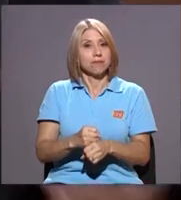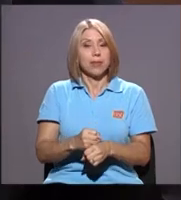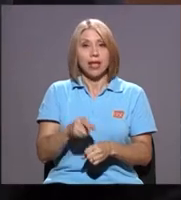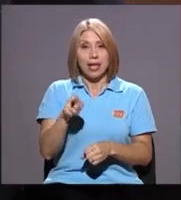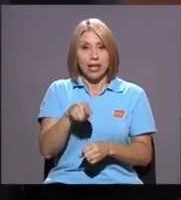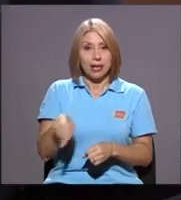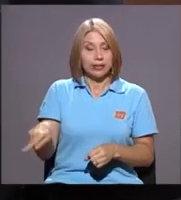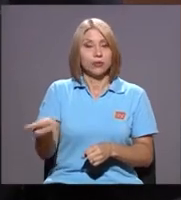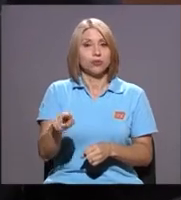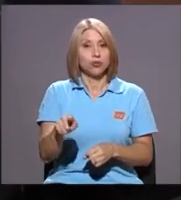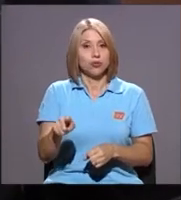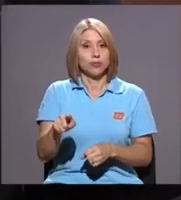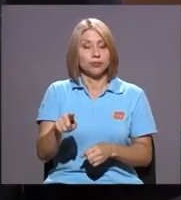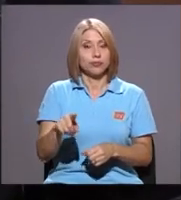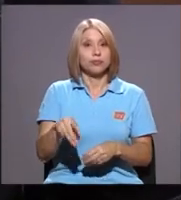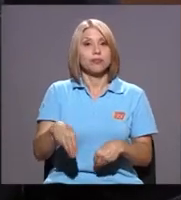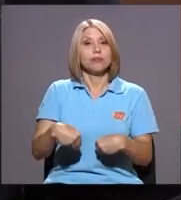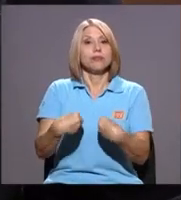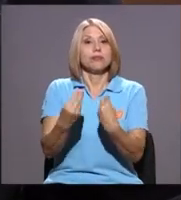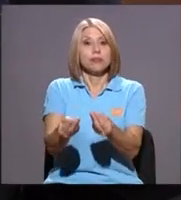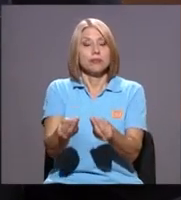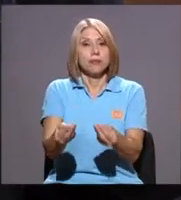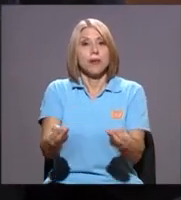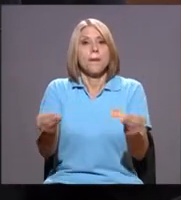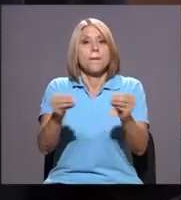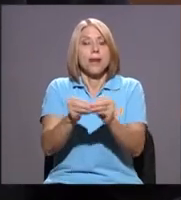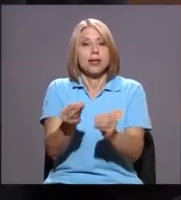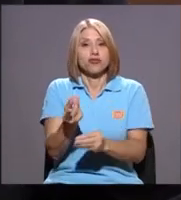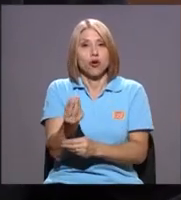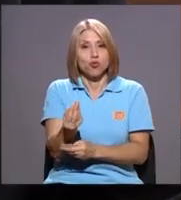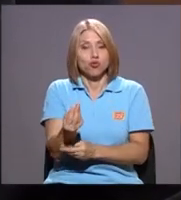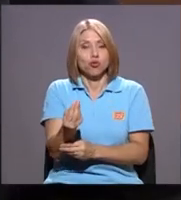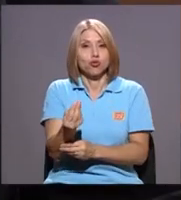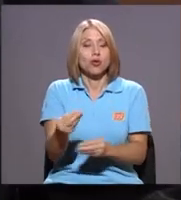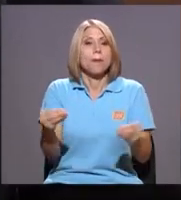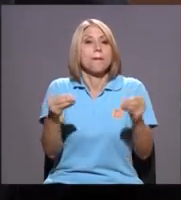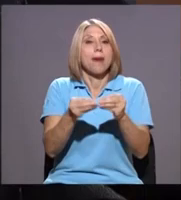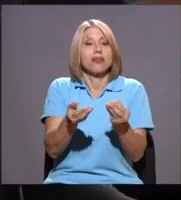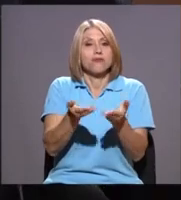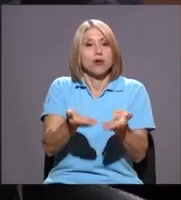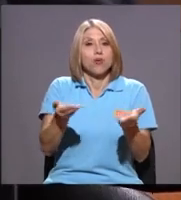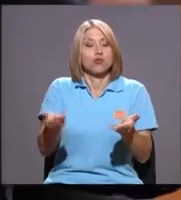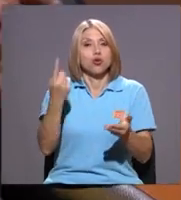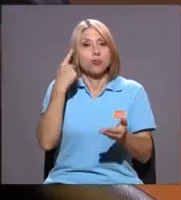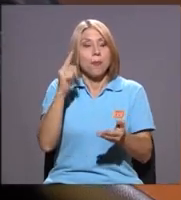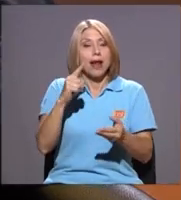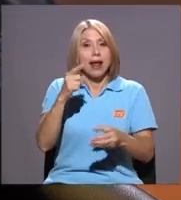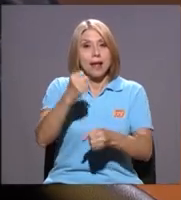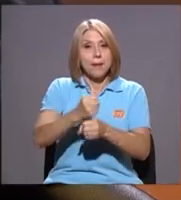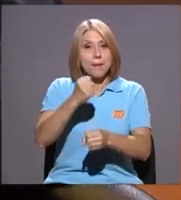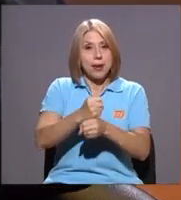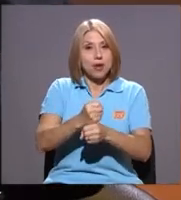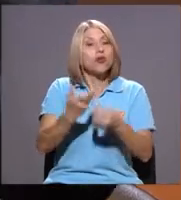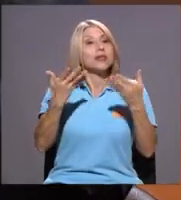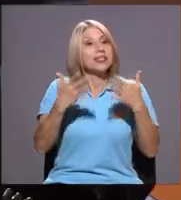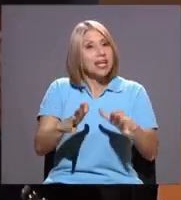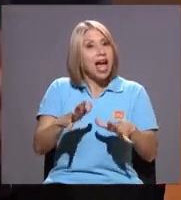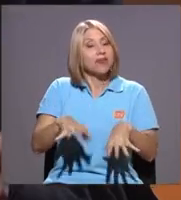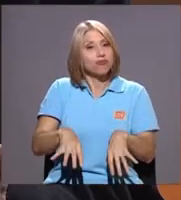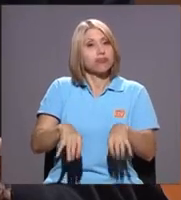aportar más recursos en términos de empleo, que ya estaban ejecutados de administraciones